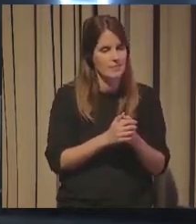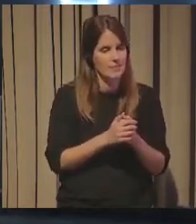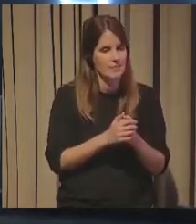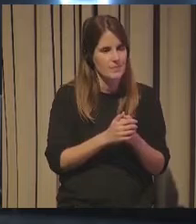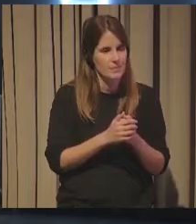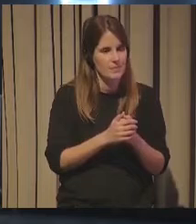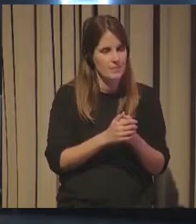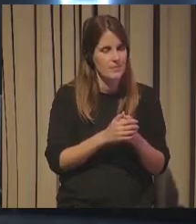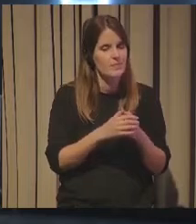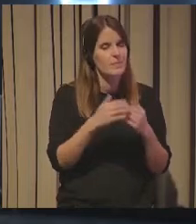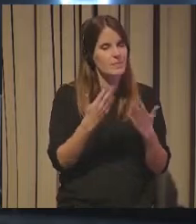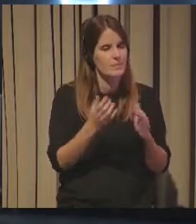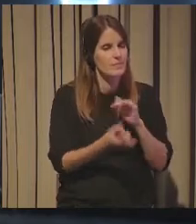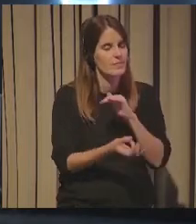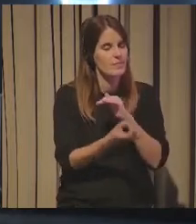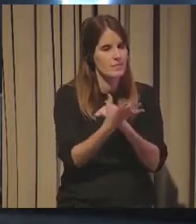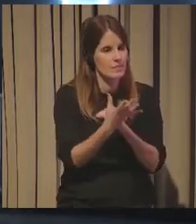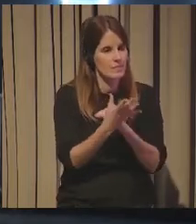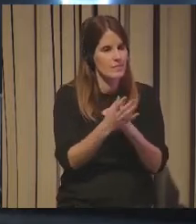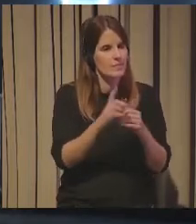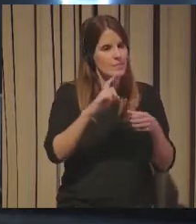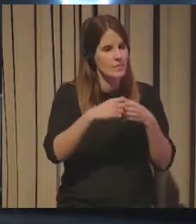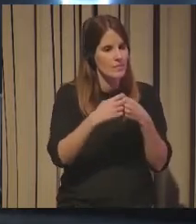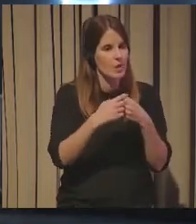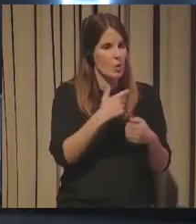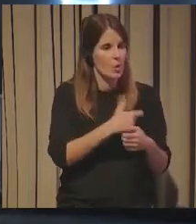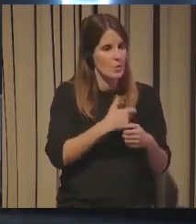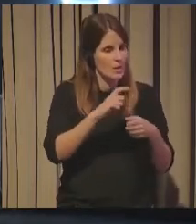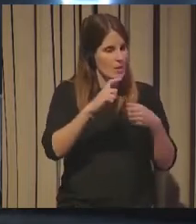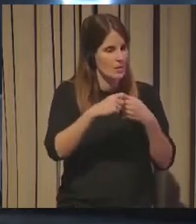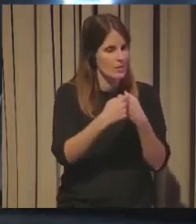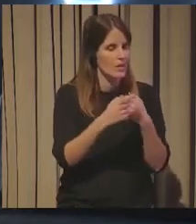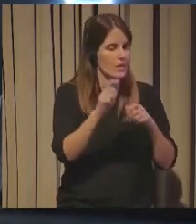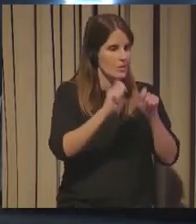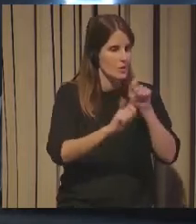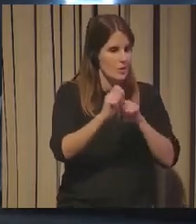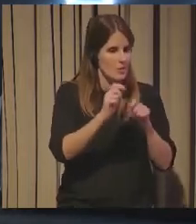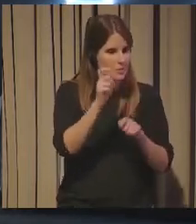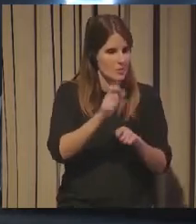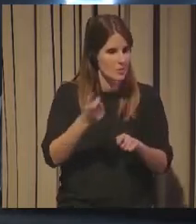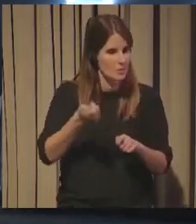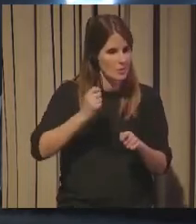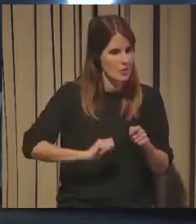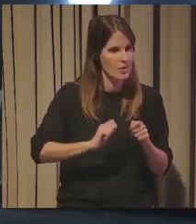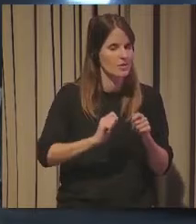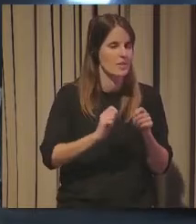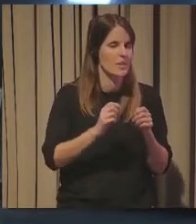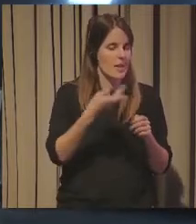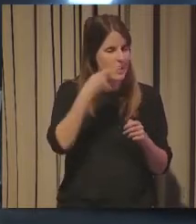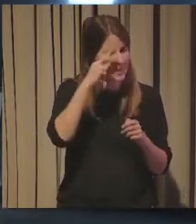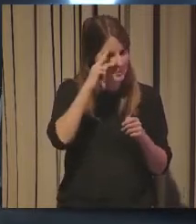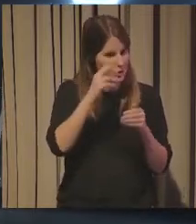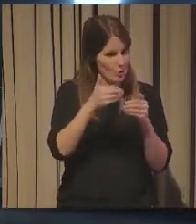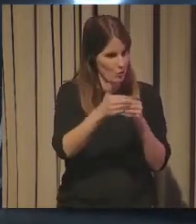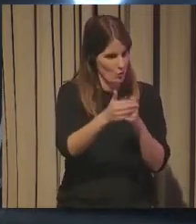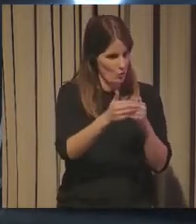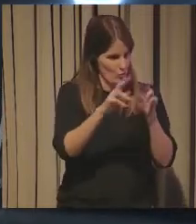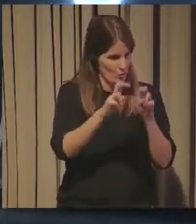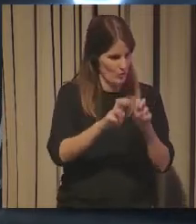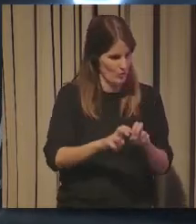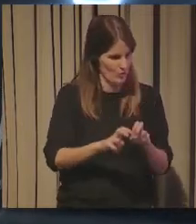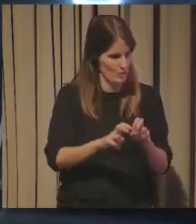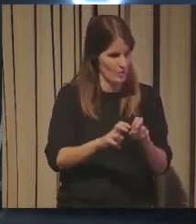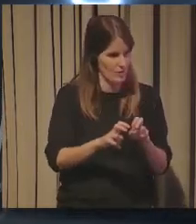Hines y es el miembro fundador de la cátedra del Comité para la Asociación de Futuristas Profesionales y hoy